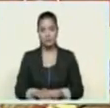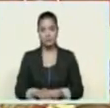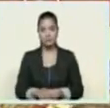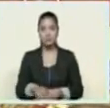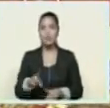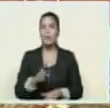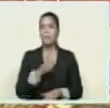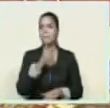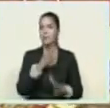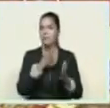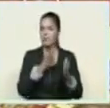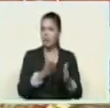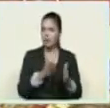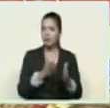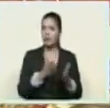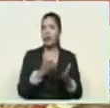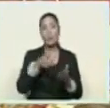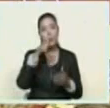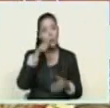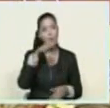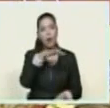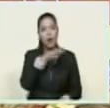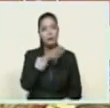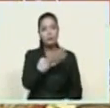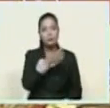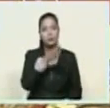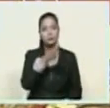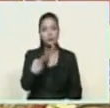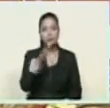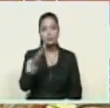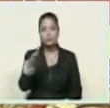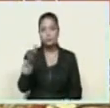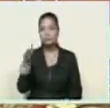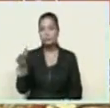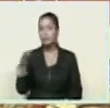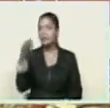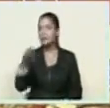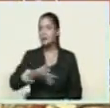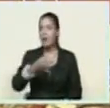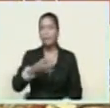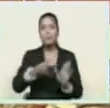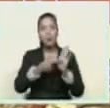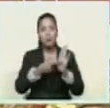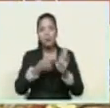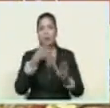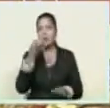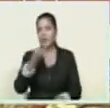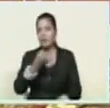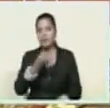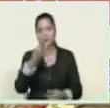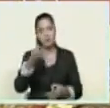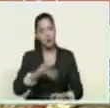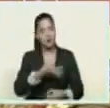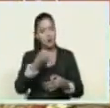el primer camino los estados pueblos por fuera siempre con la verdad